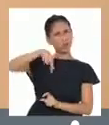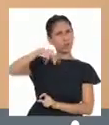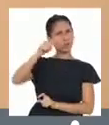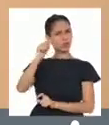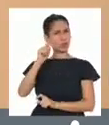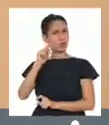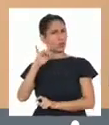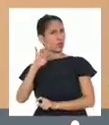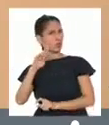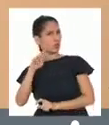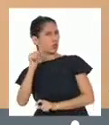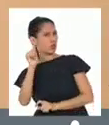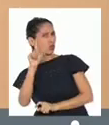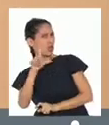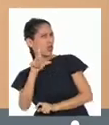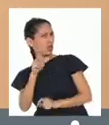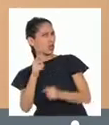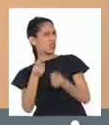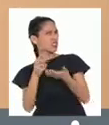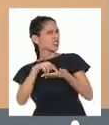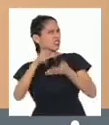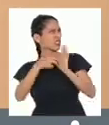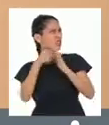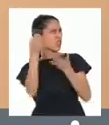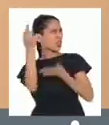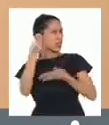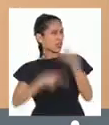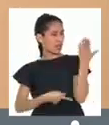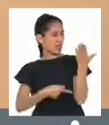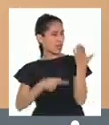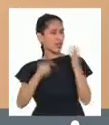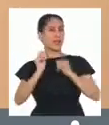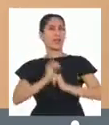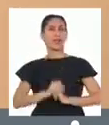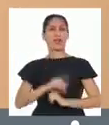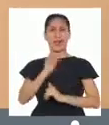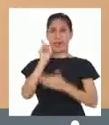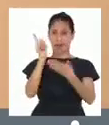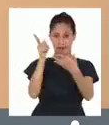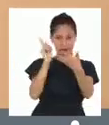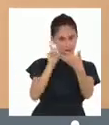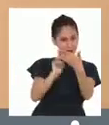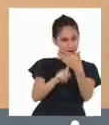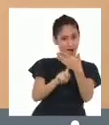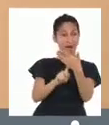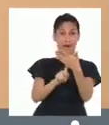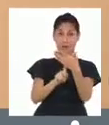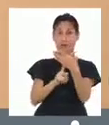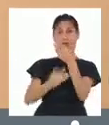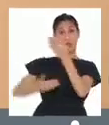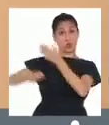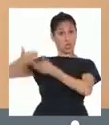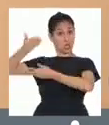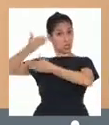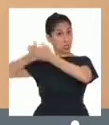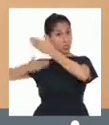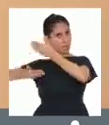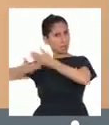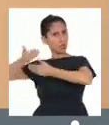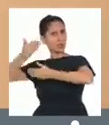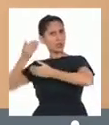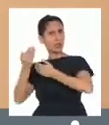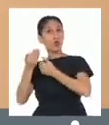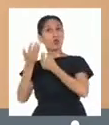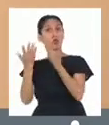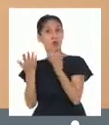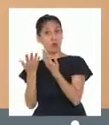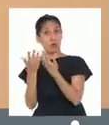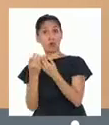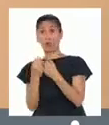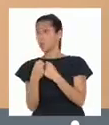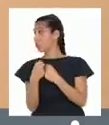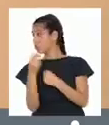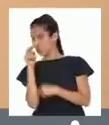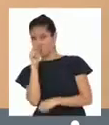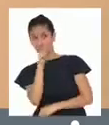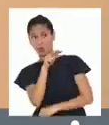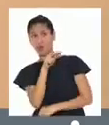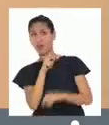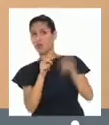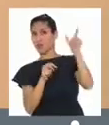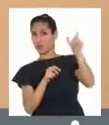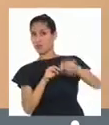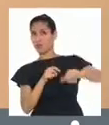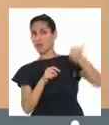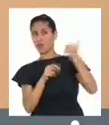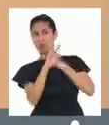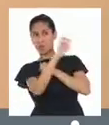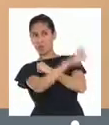la población nativa de América. Eso demuestra que la discriminación es el primer obstáculo para lograr el voto